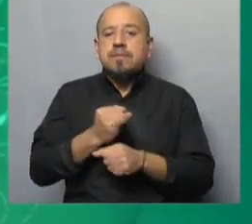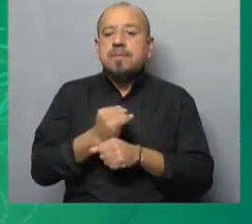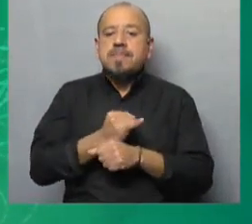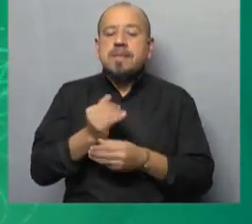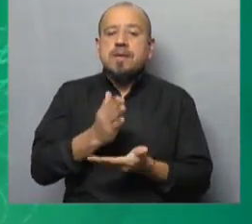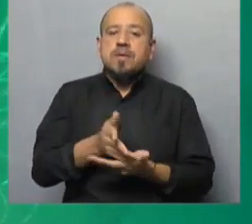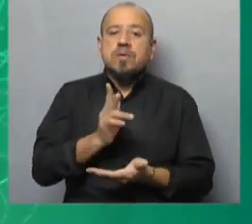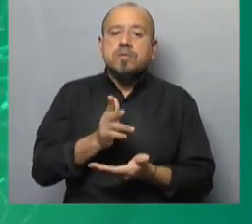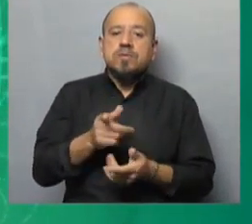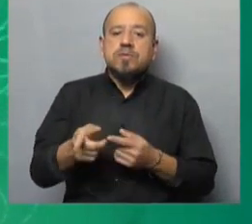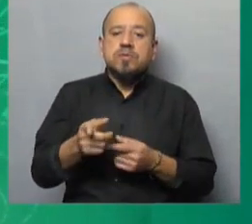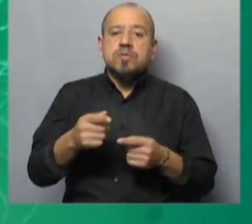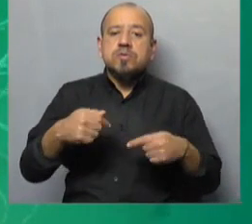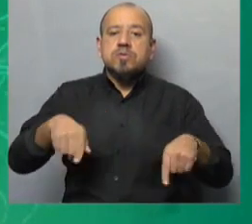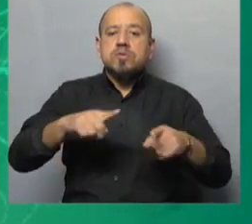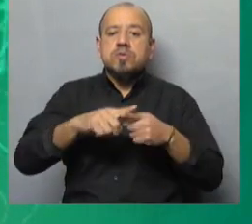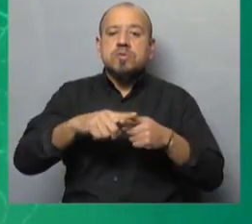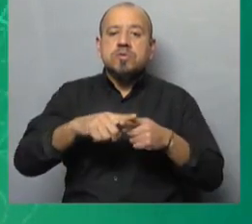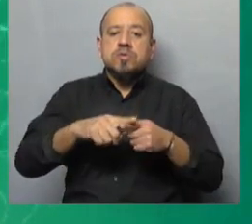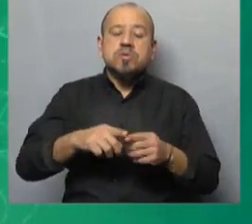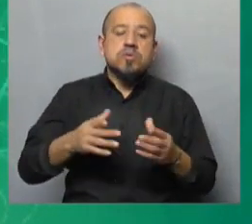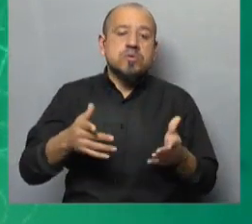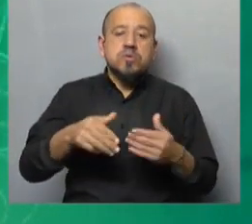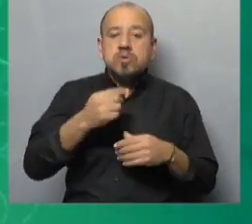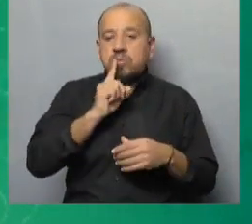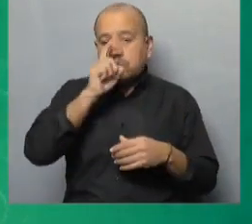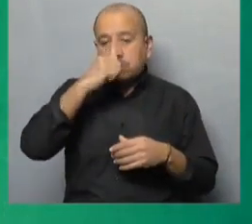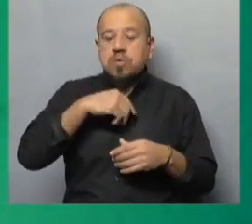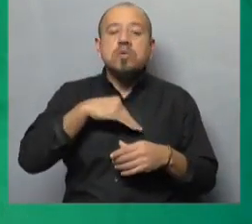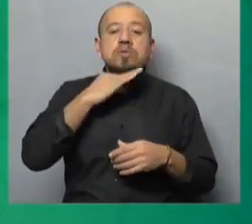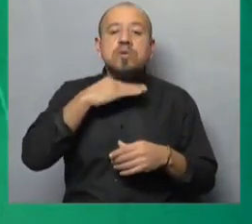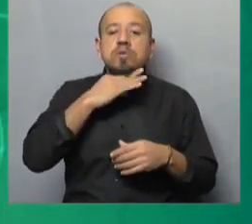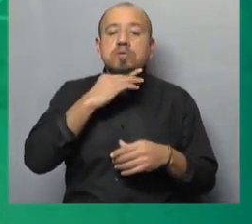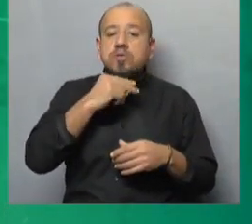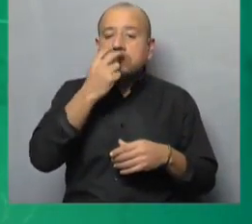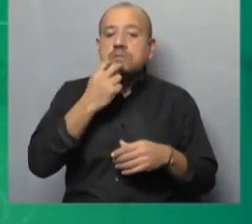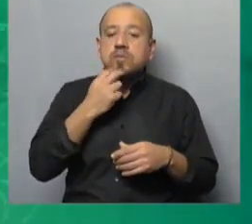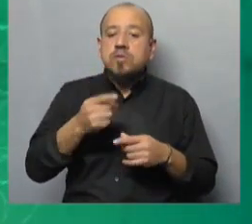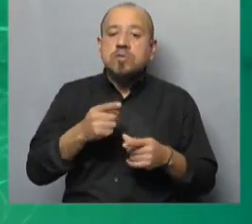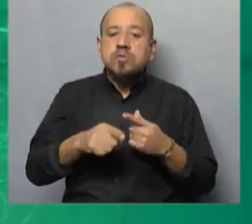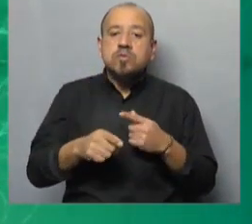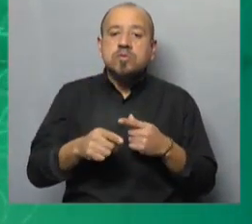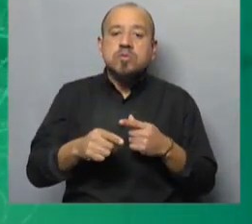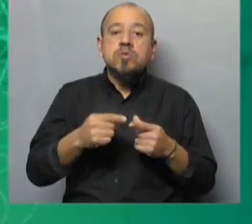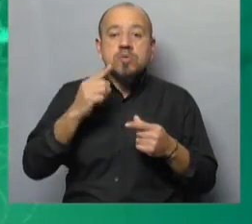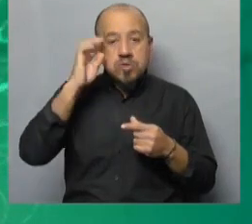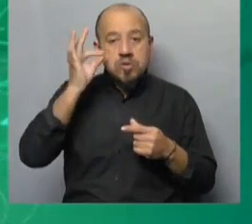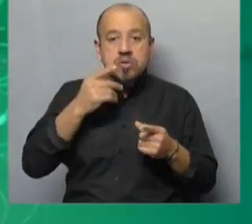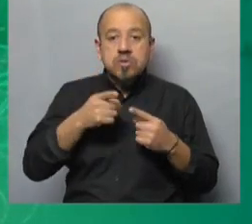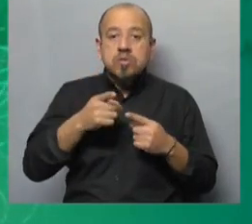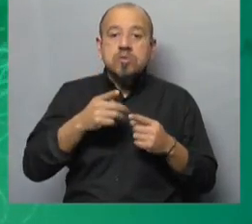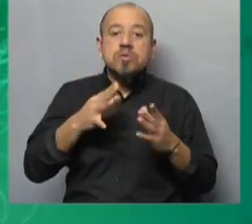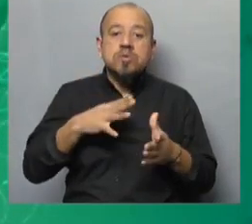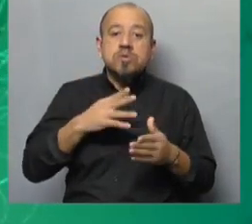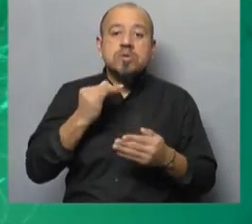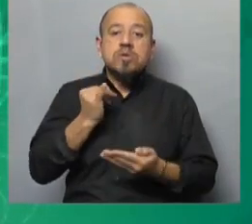mueve básicamente en el área metropolitana en montevideo canelones san jose y yo creo que sería muy bueno que